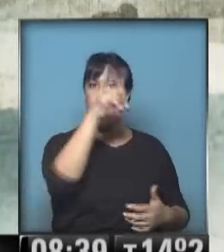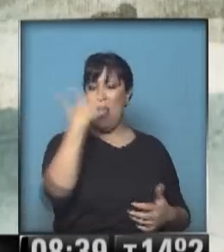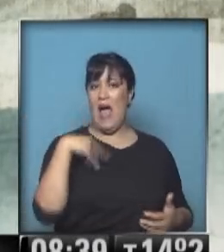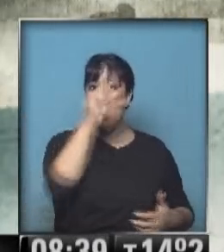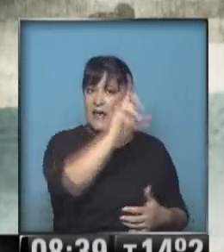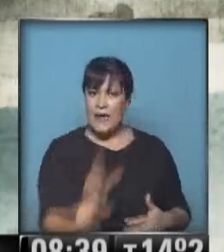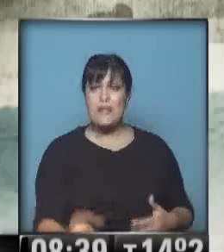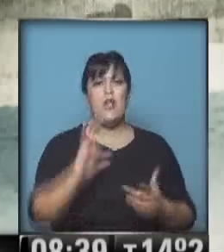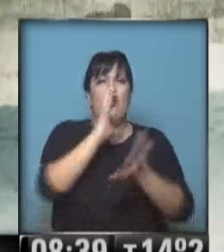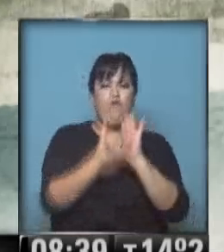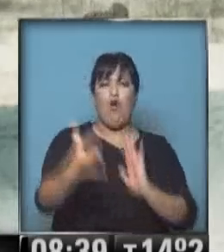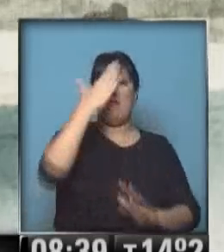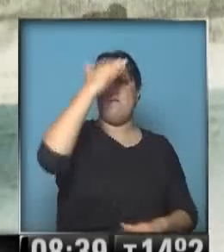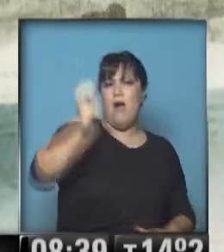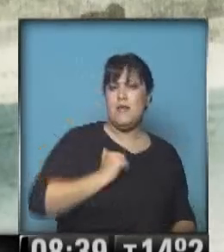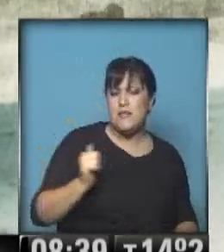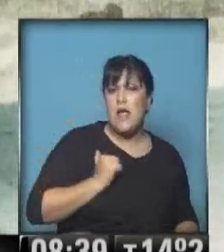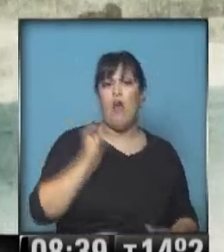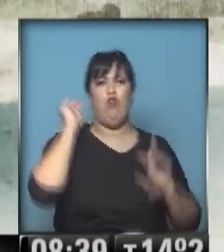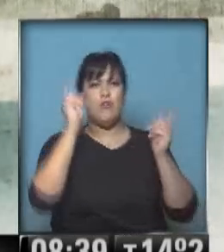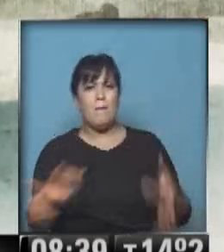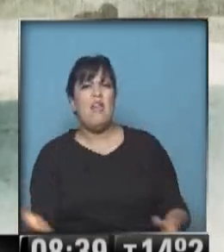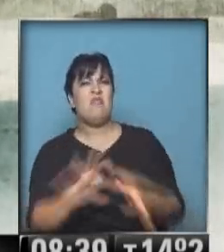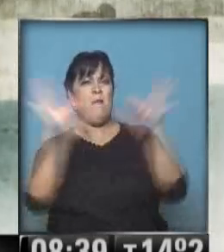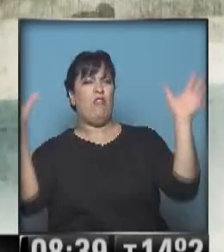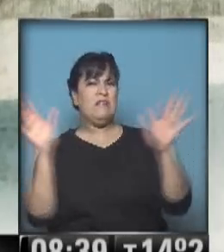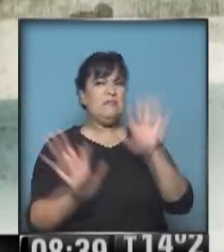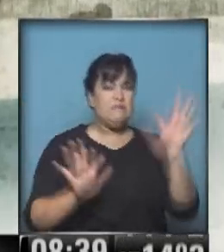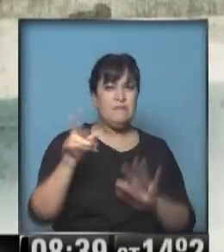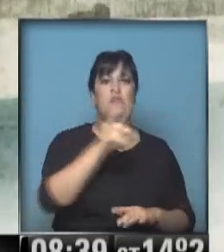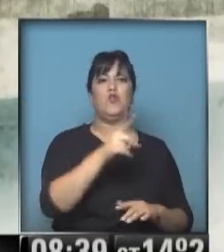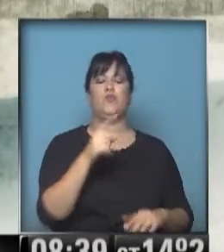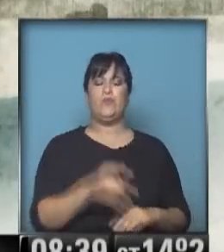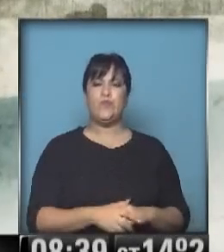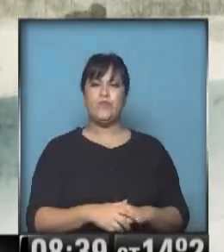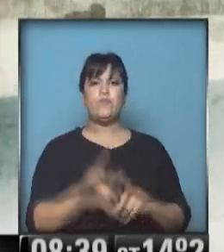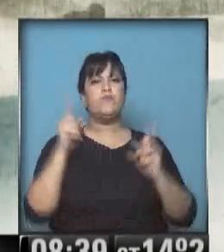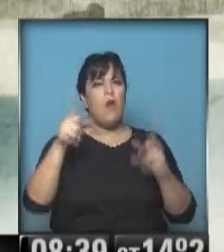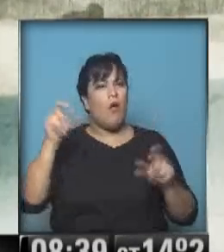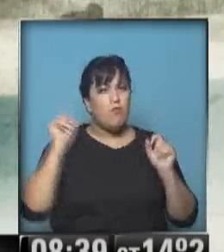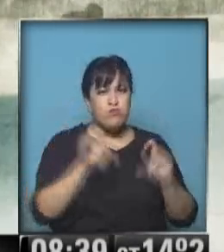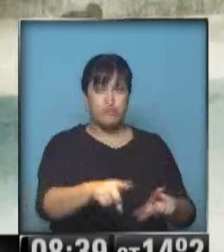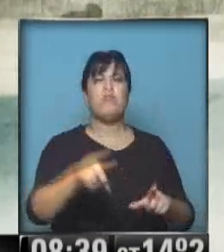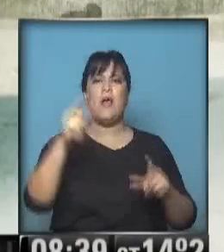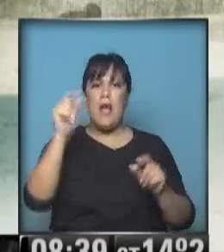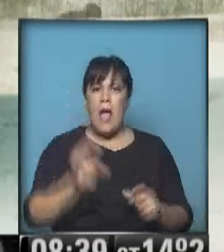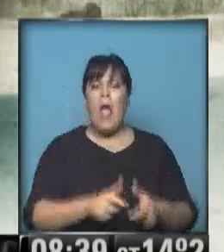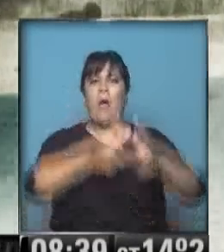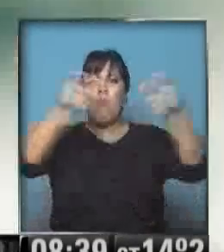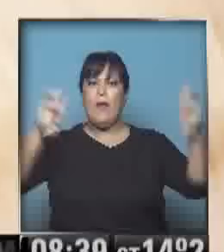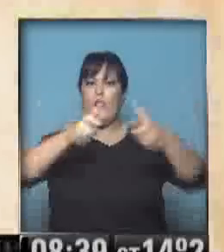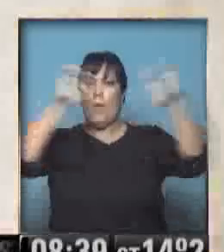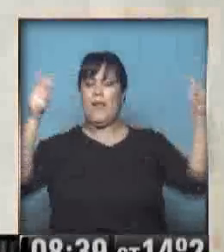de alternancia Entre golpes de estado y una democracia condicionada por la proscripción del peronismo caracterizada por el aumento del